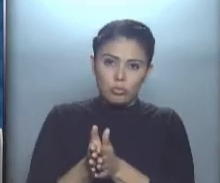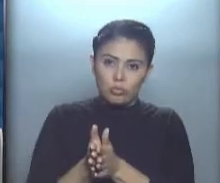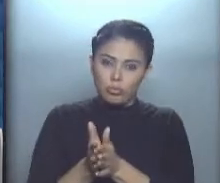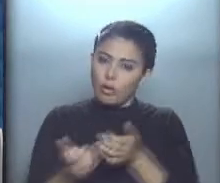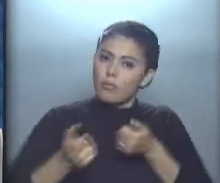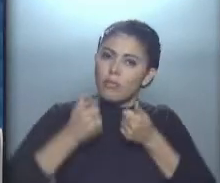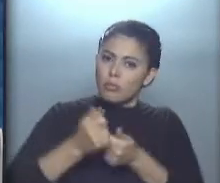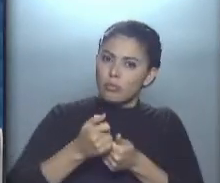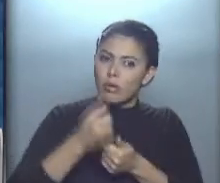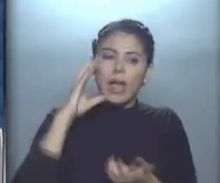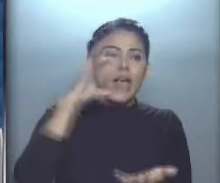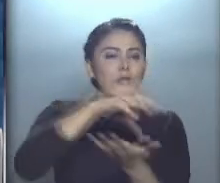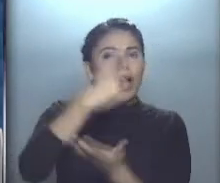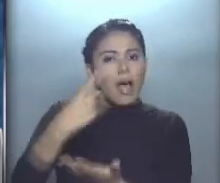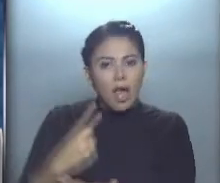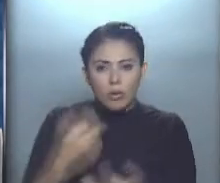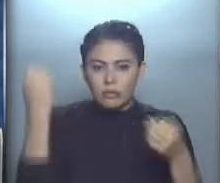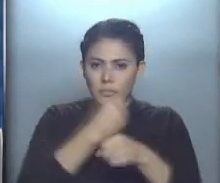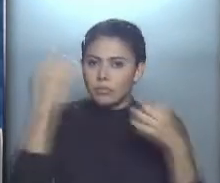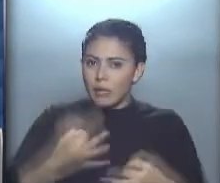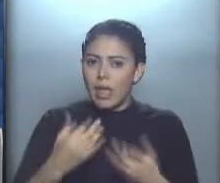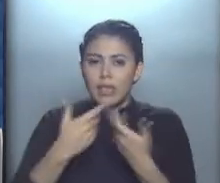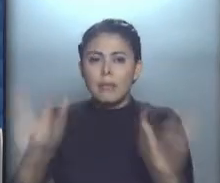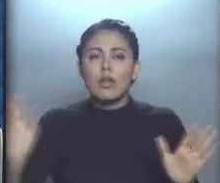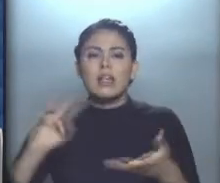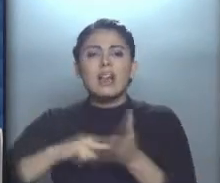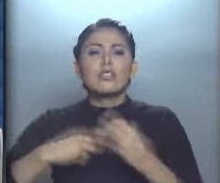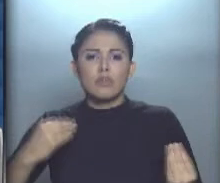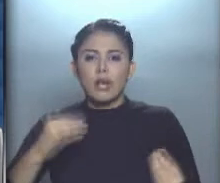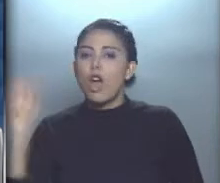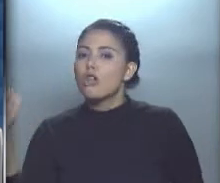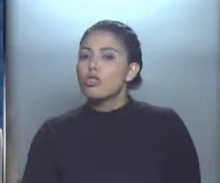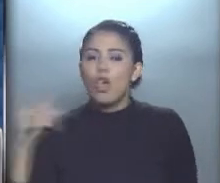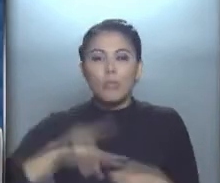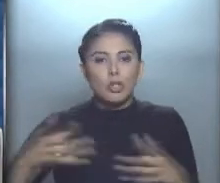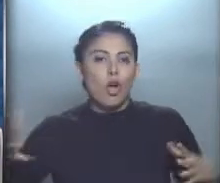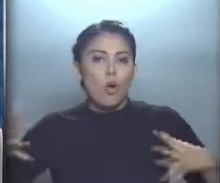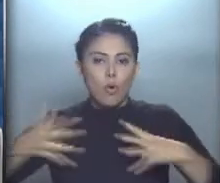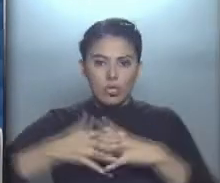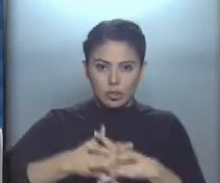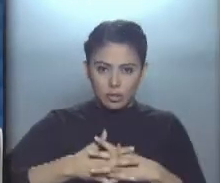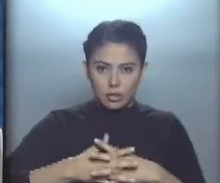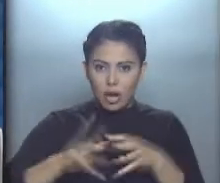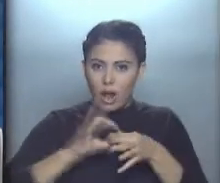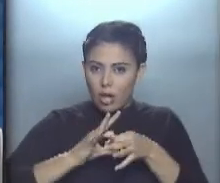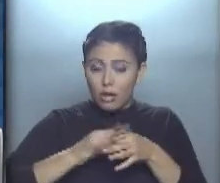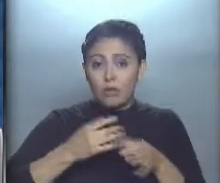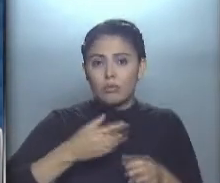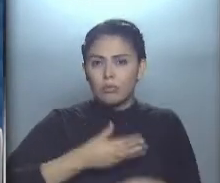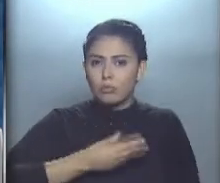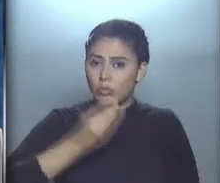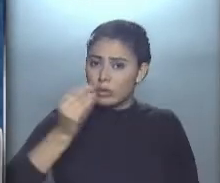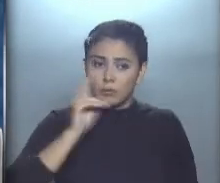reivindicar el funcionamiento de las instituciones. Democracia significa la unidad de todo el arco político. La verdad es que en muchos casos he observado